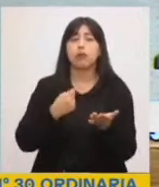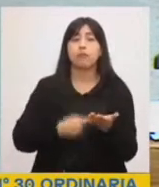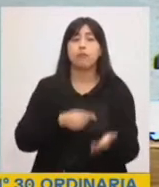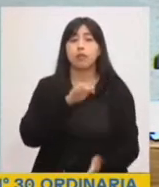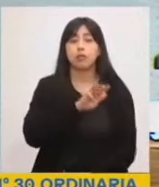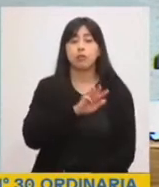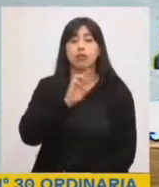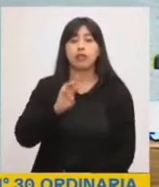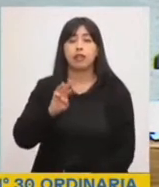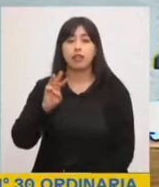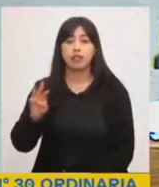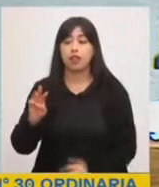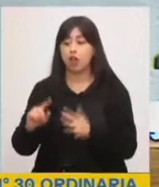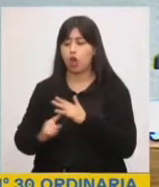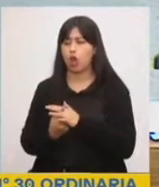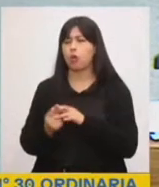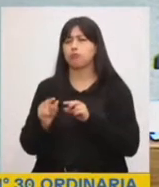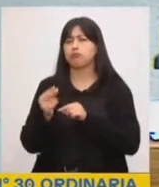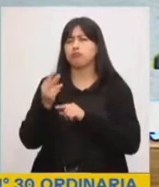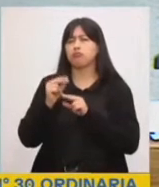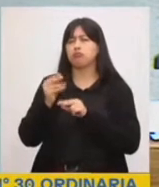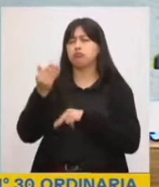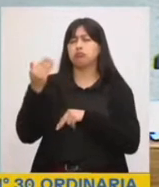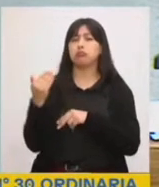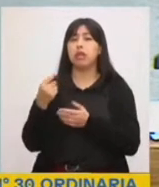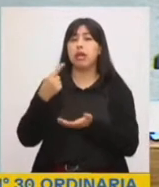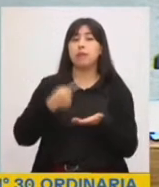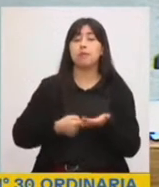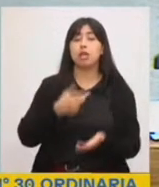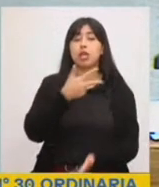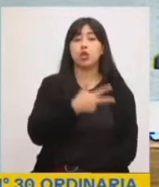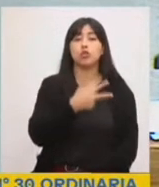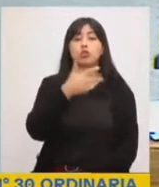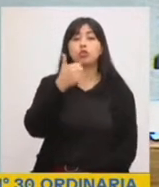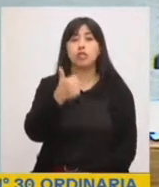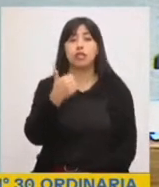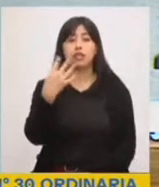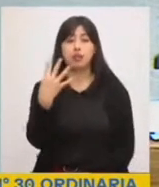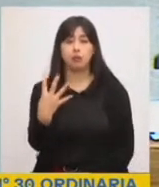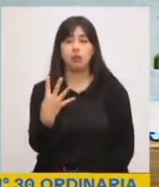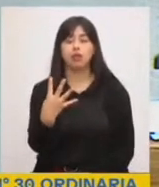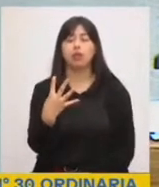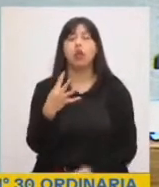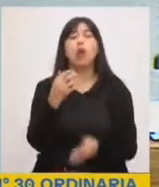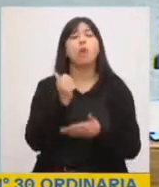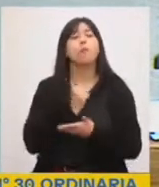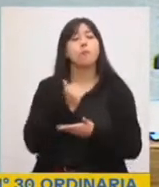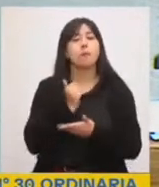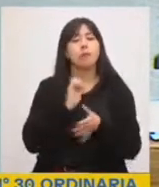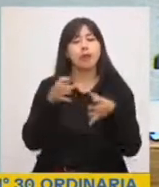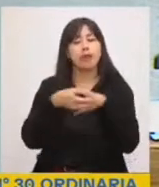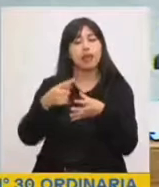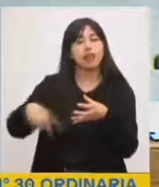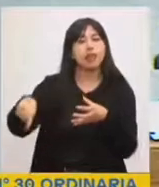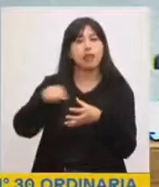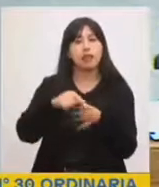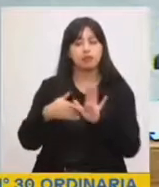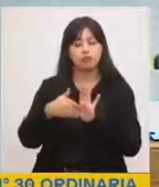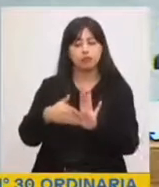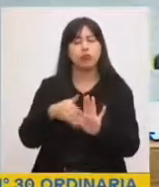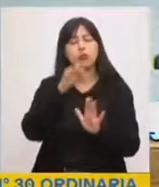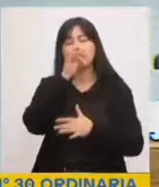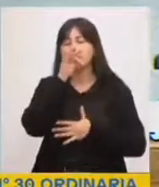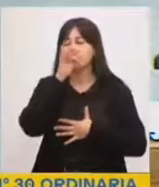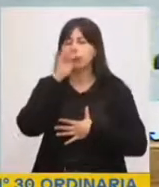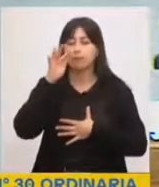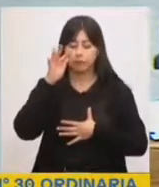1933, pero cuyos orígenes se remontan al año 1864, la Policía de Investigaciones ha demostrado un compromiso